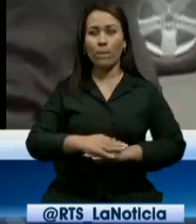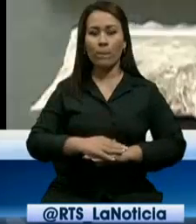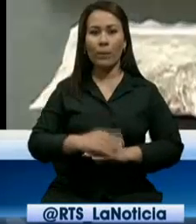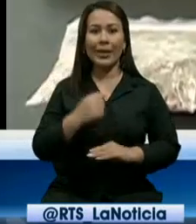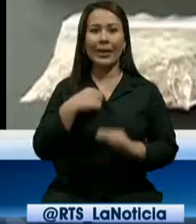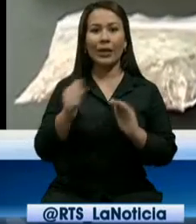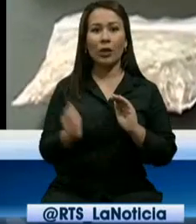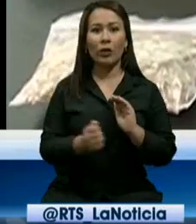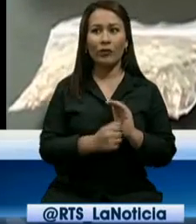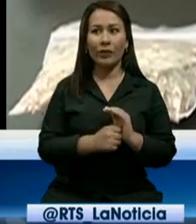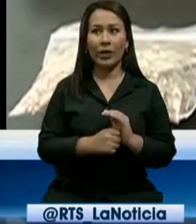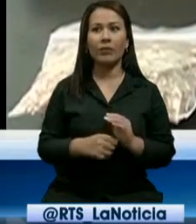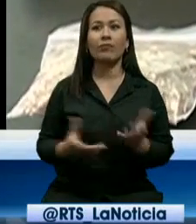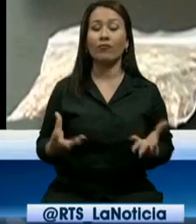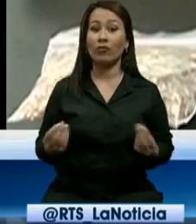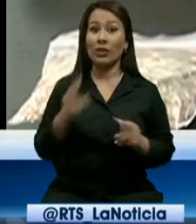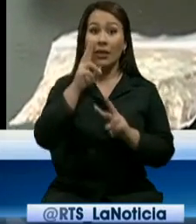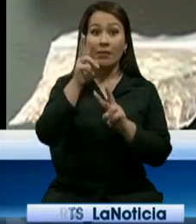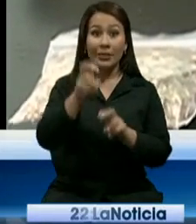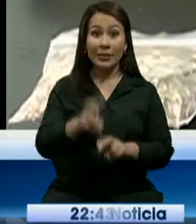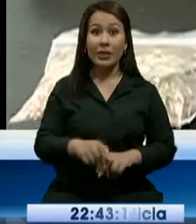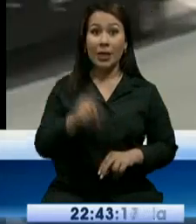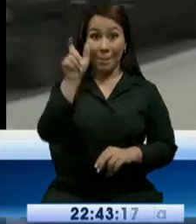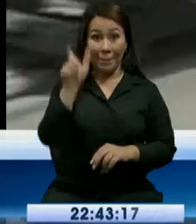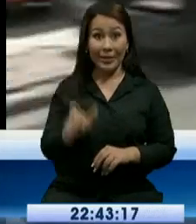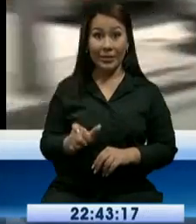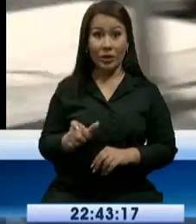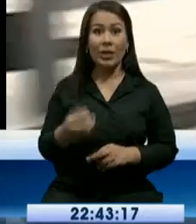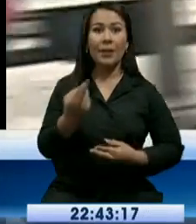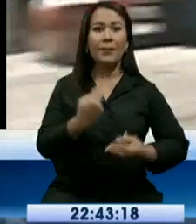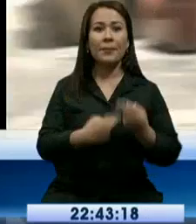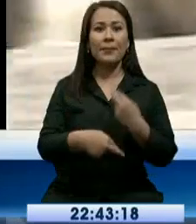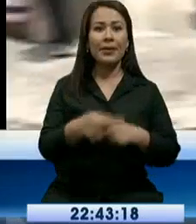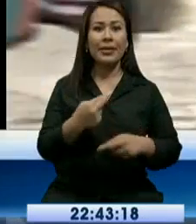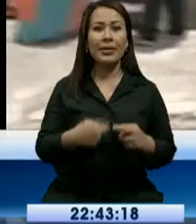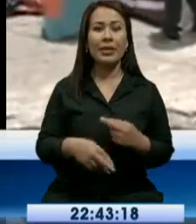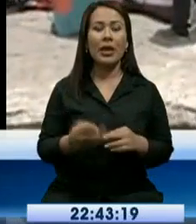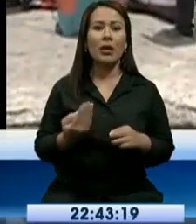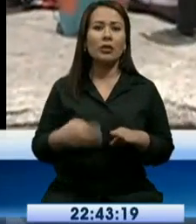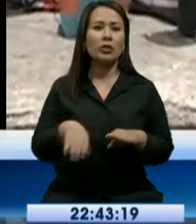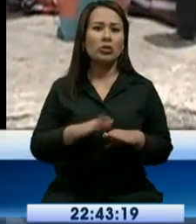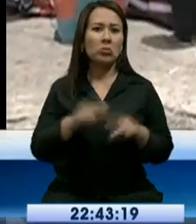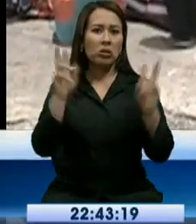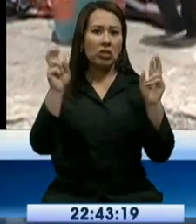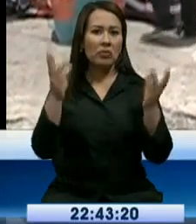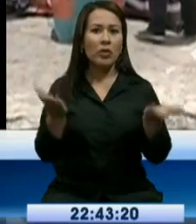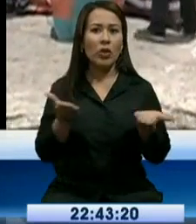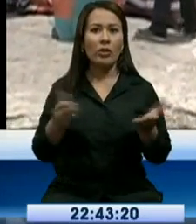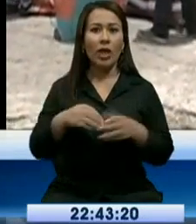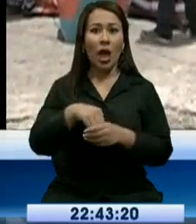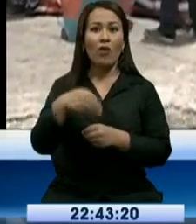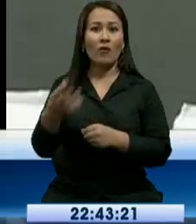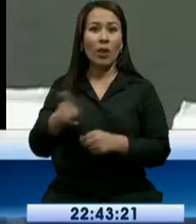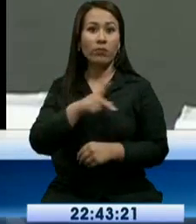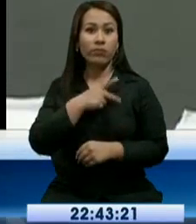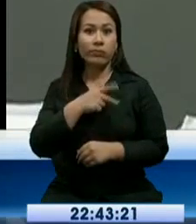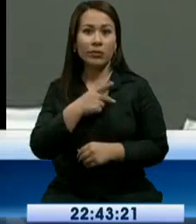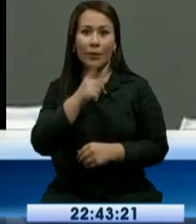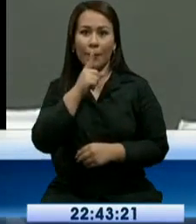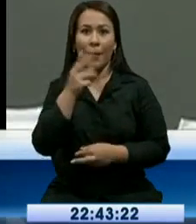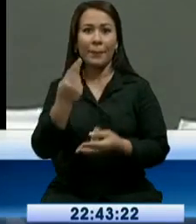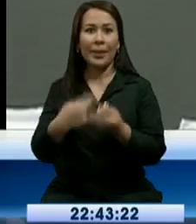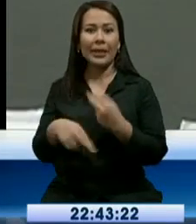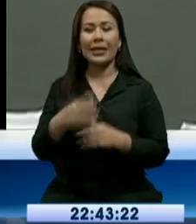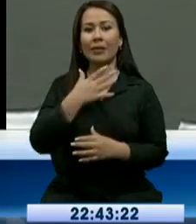refugiado. Según las investigaciones, el extranjero se dedicaba al comercio informal, sobre todo frecuentaba los exteriores de prostíbulos, donde